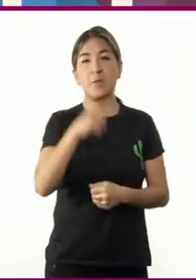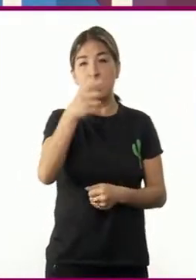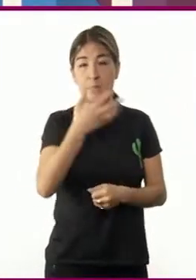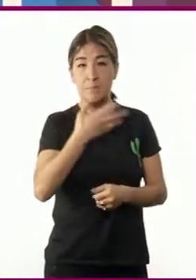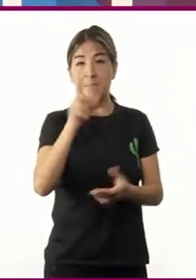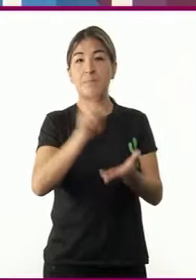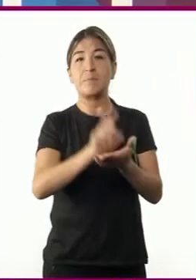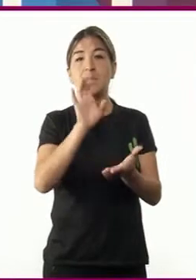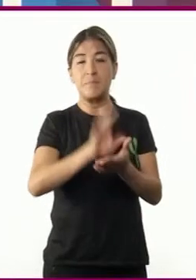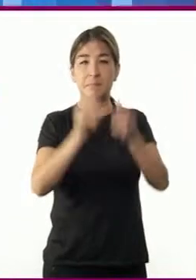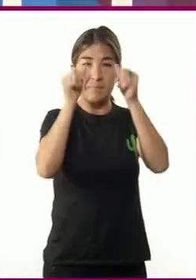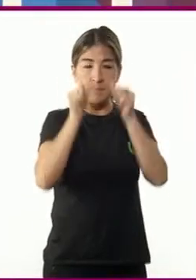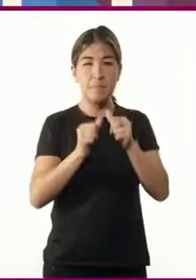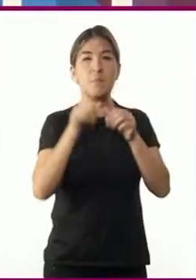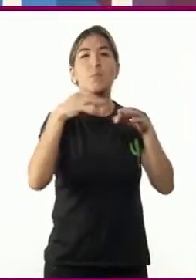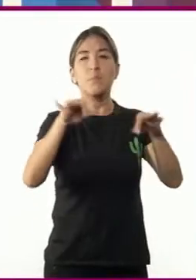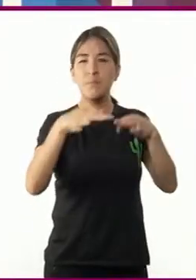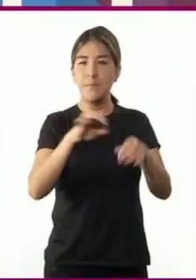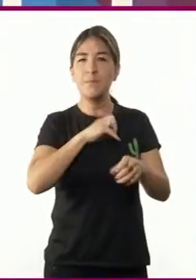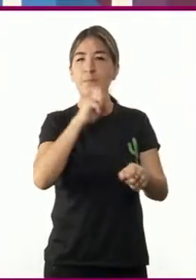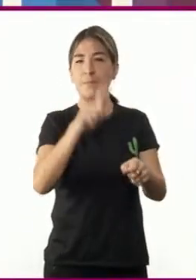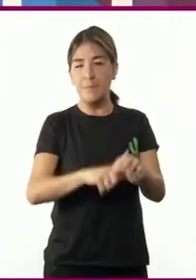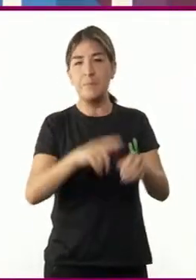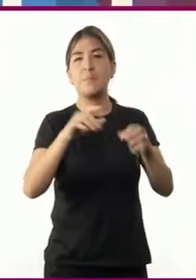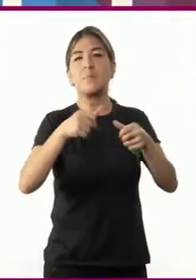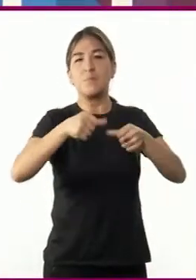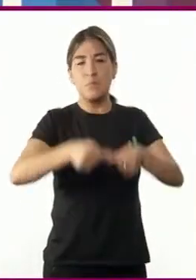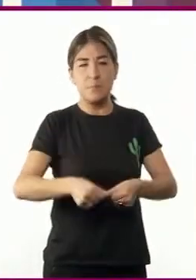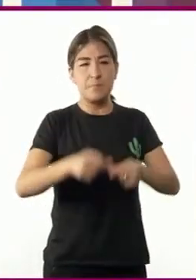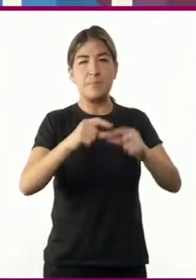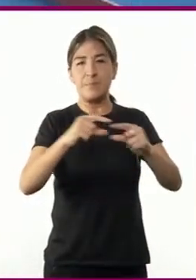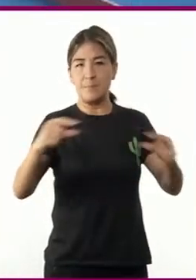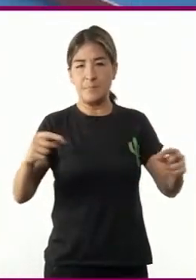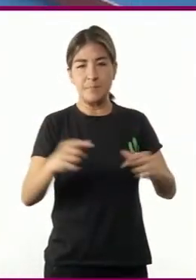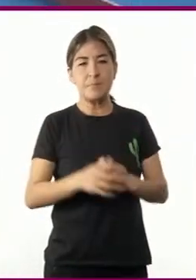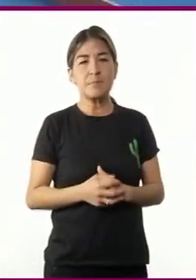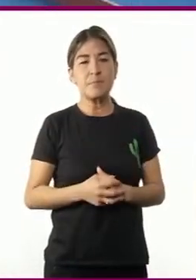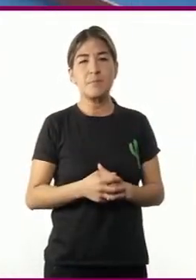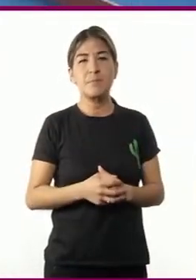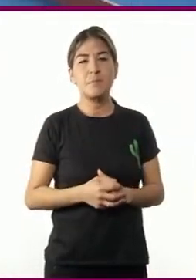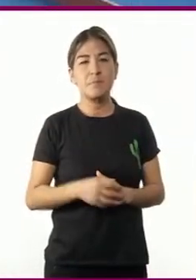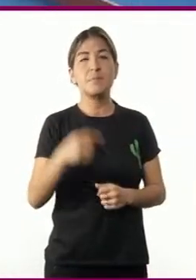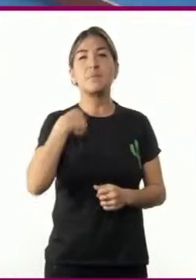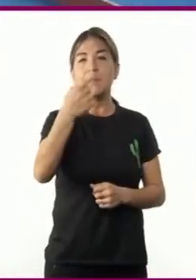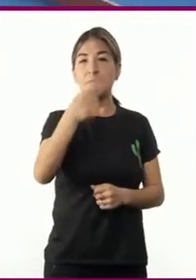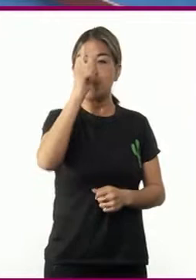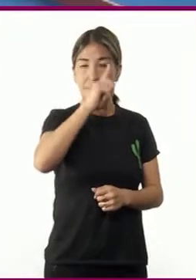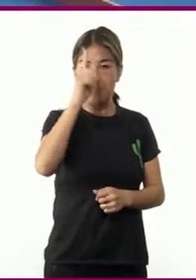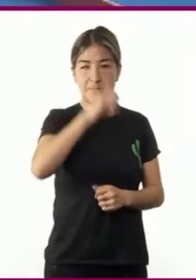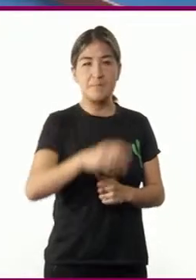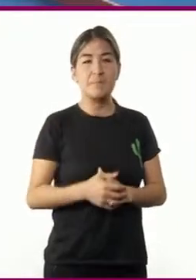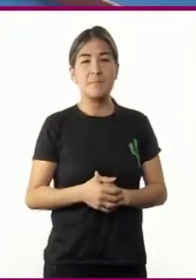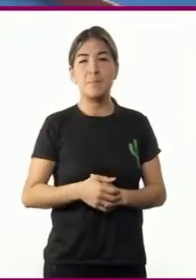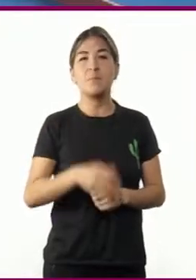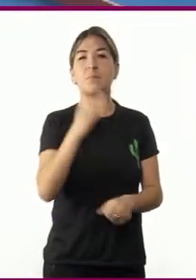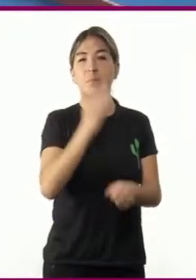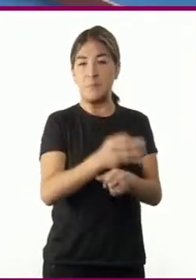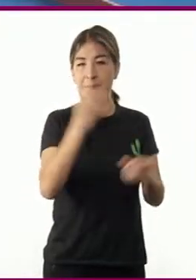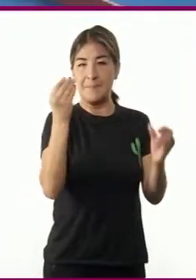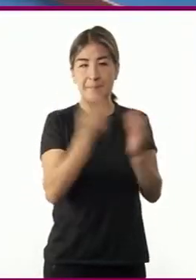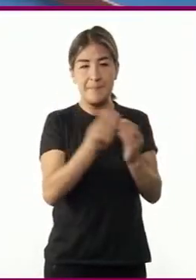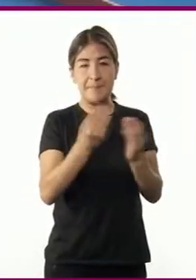discapacidad visual, preparen sus hojas Leyer, punzón y regleta. Les recomiendo que a lo largo de la